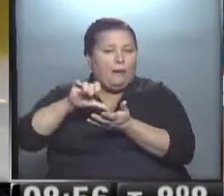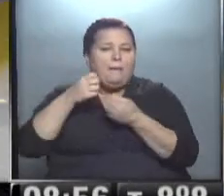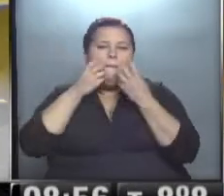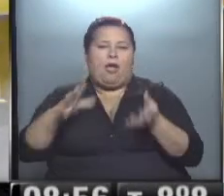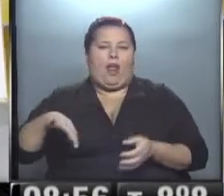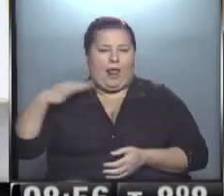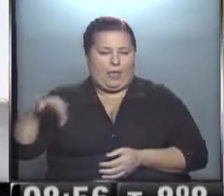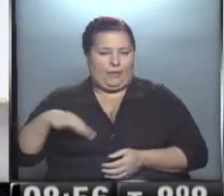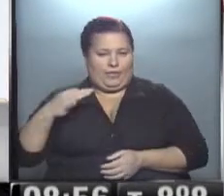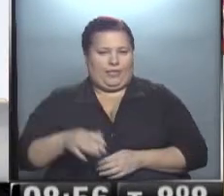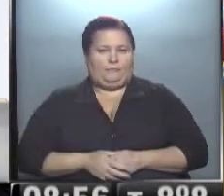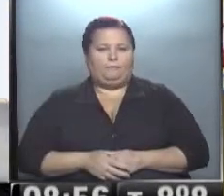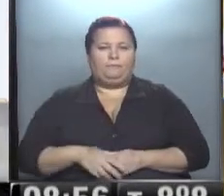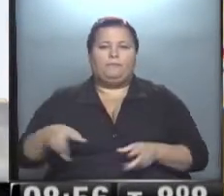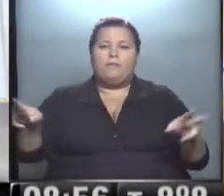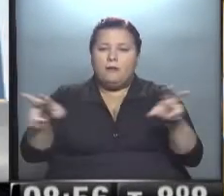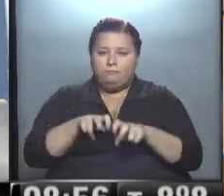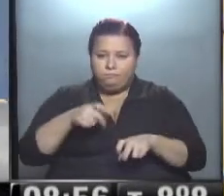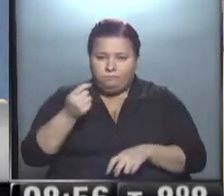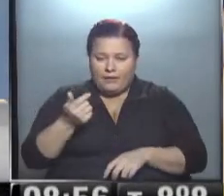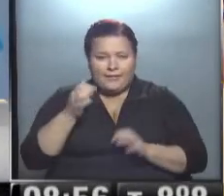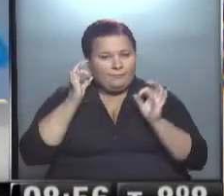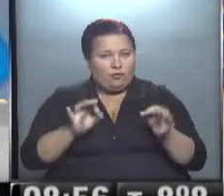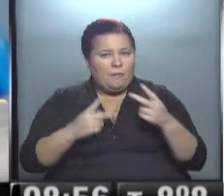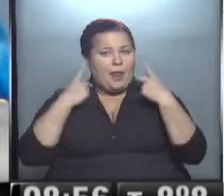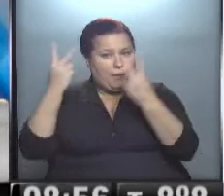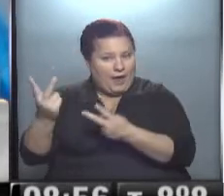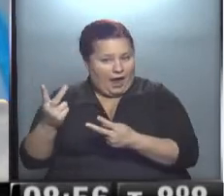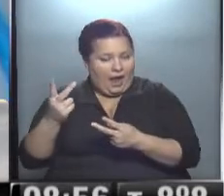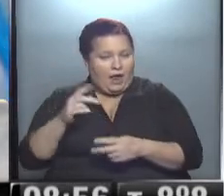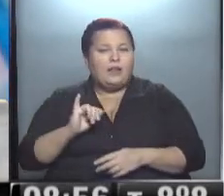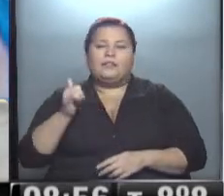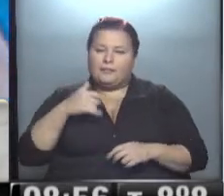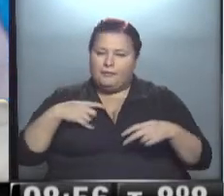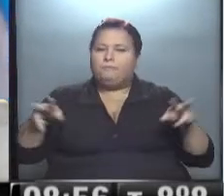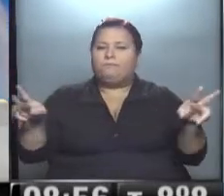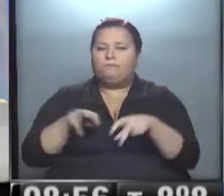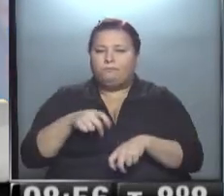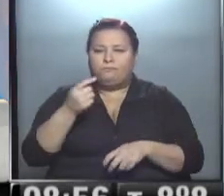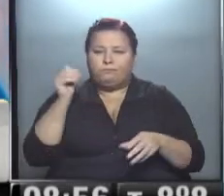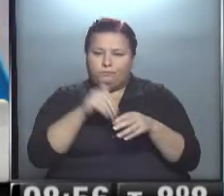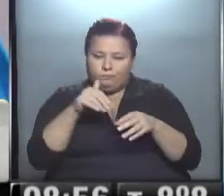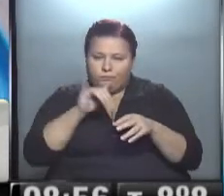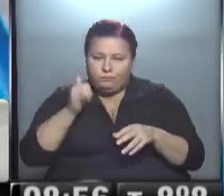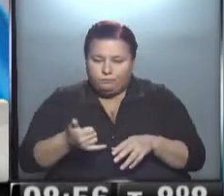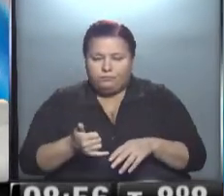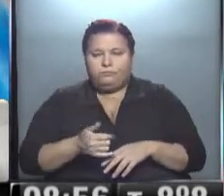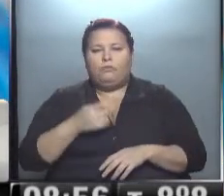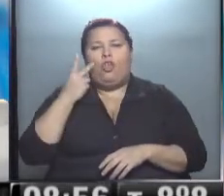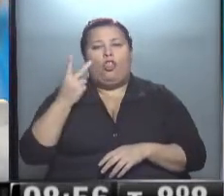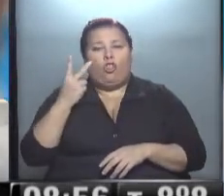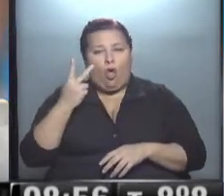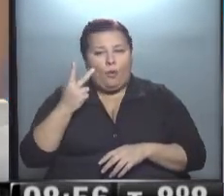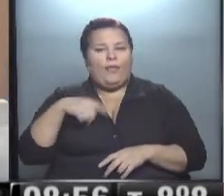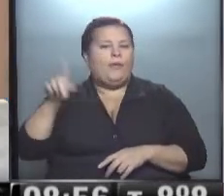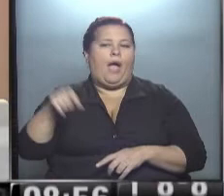vida. ¿Han juntado los fondos suficientes como para viajar en un principio, verdad? Sí, juntamos los fondos. En 2 oportunidades tuvimos